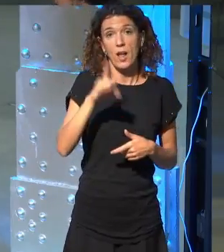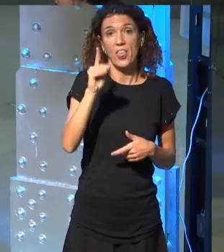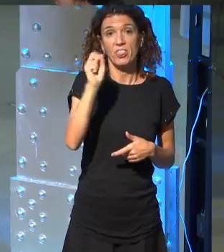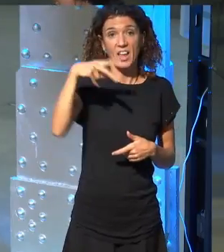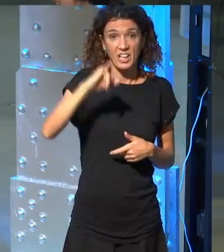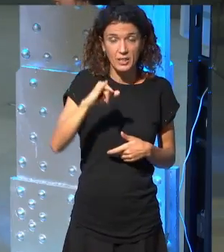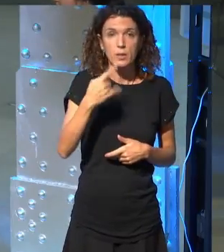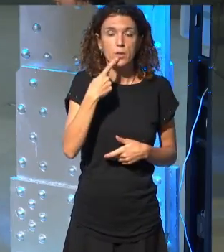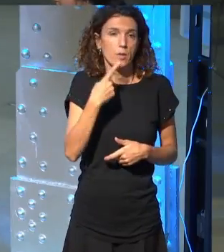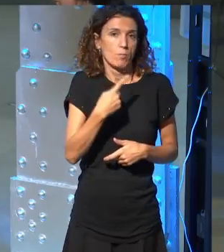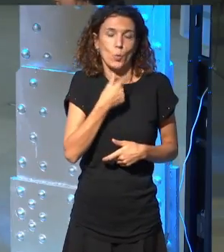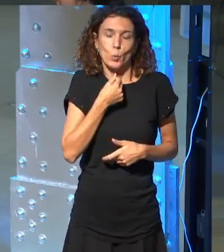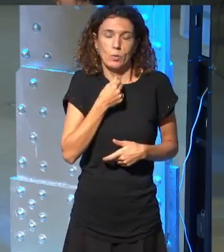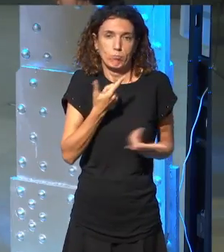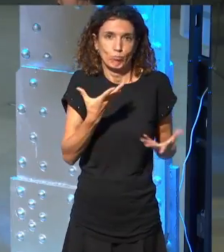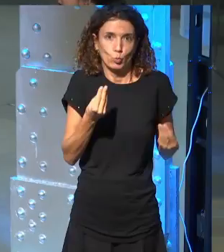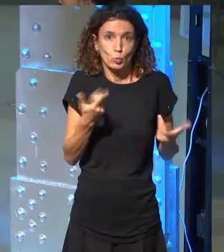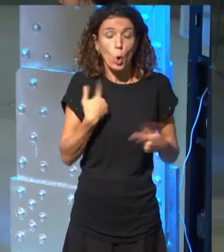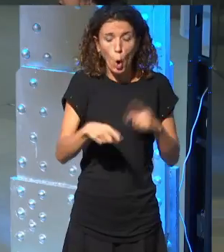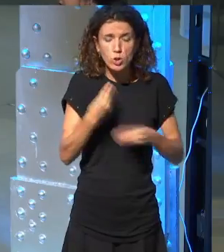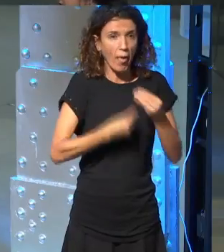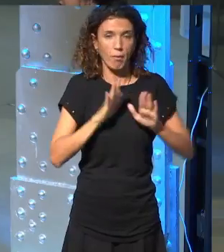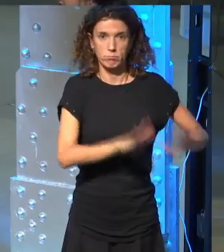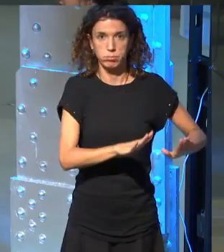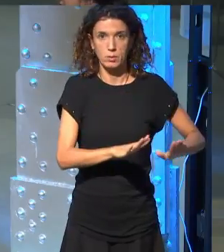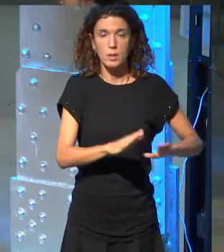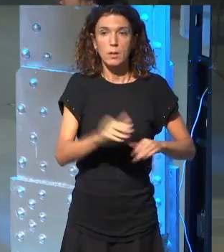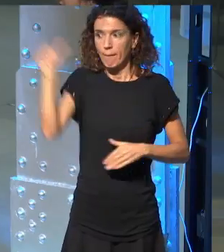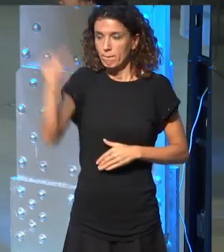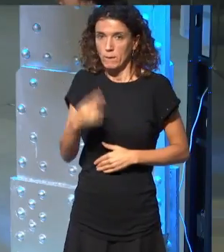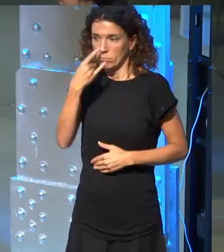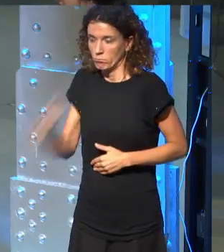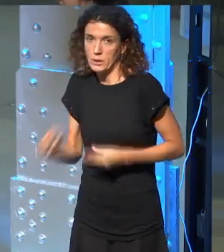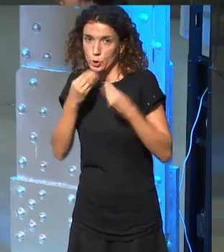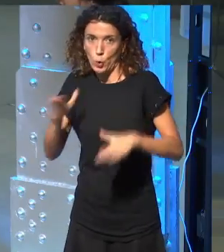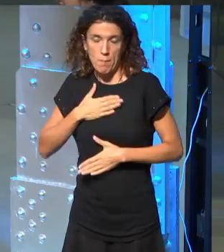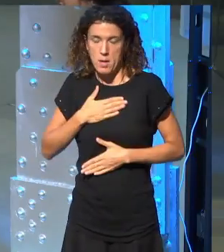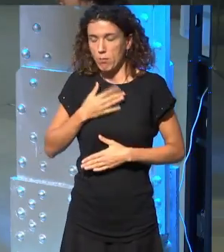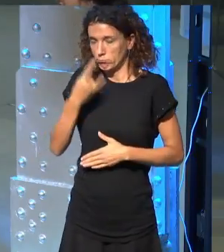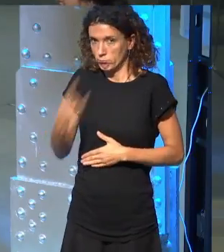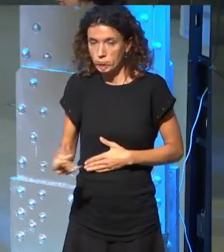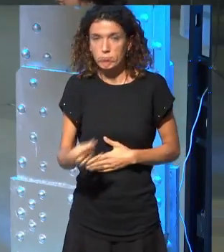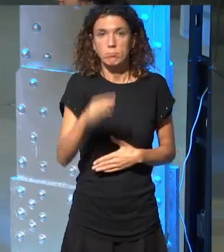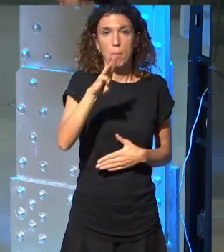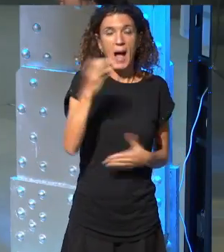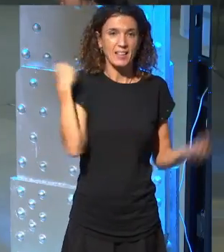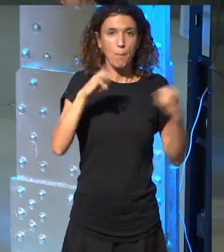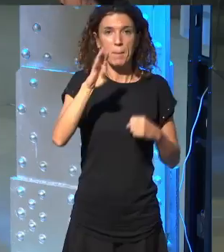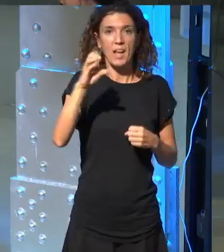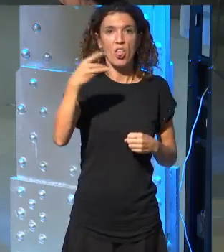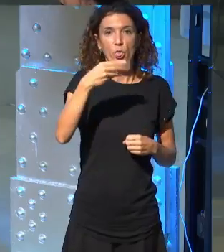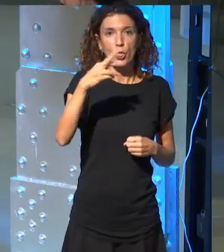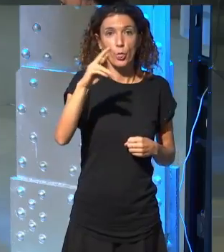Rovira puso que estaba súper a tope y que había dejado todo lo que estaba haciendo para seguir la historia de Bartual, por lo que habéis comentado, Cristina Pedroche,